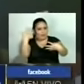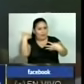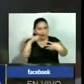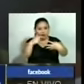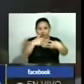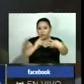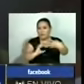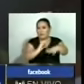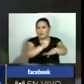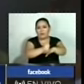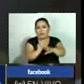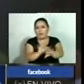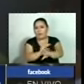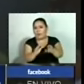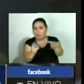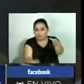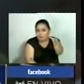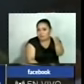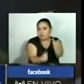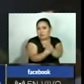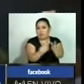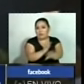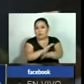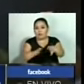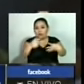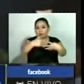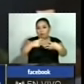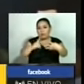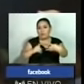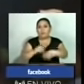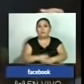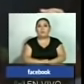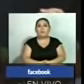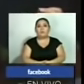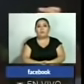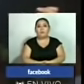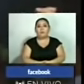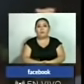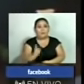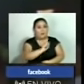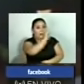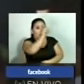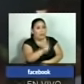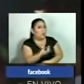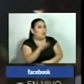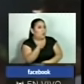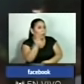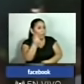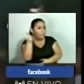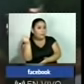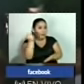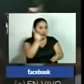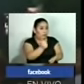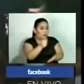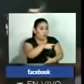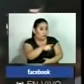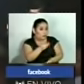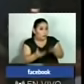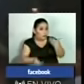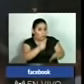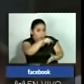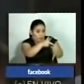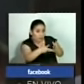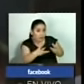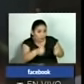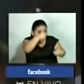códigos establecidos, no hay nada establecido en el decreto presentado. Sobre los 1,000 millones, probablemente ustedes... ¿Quieren